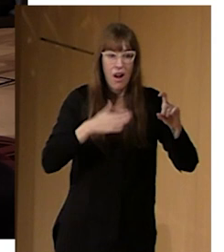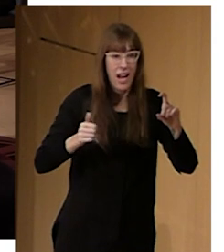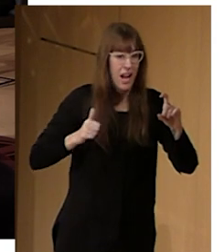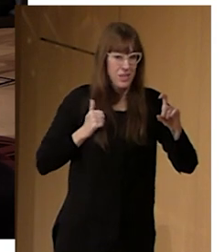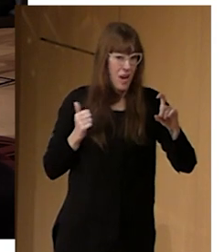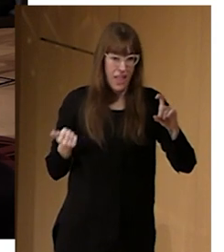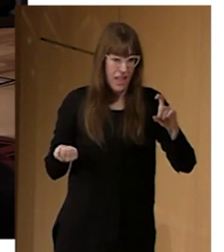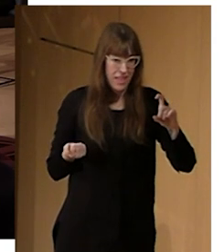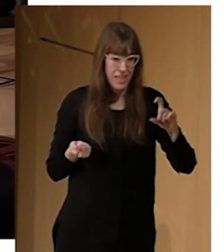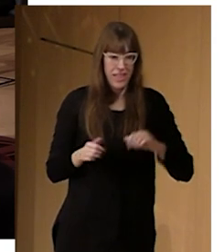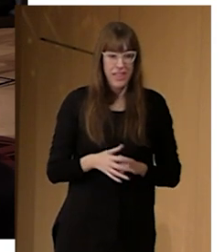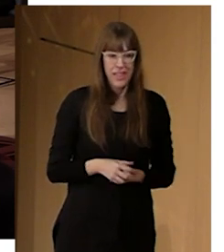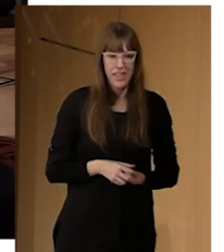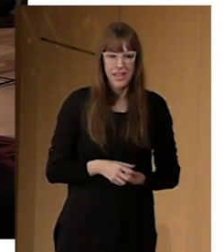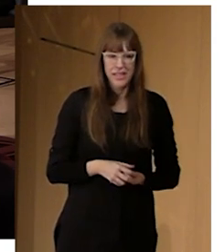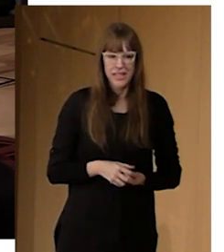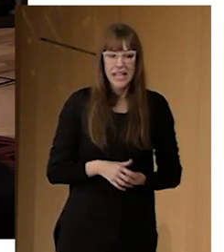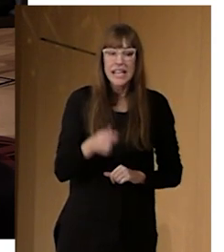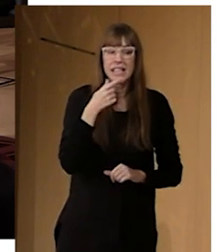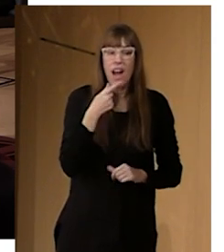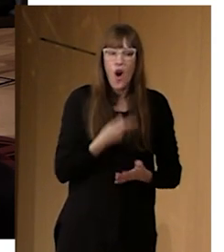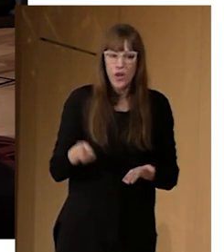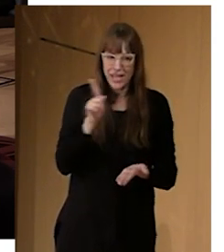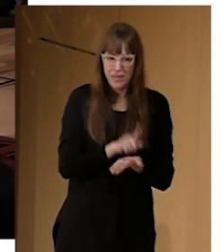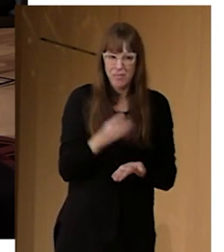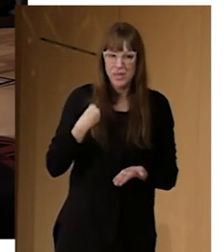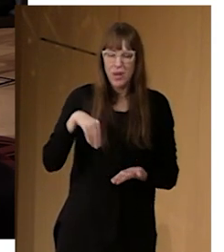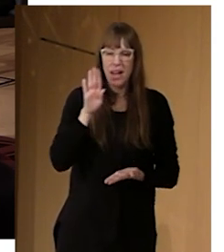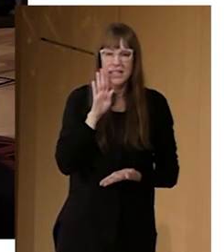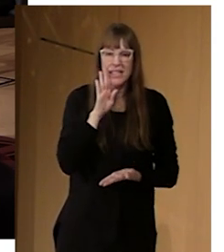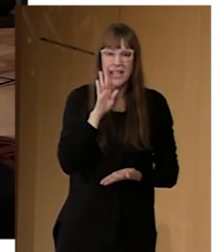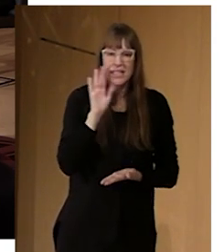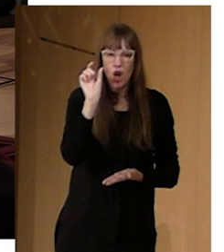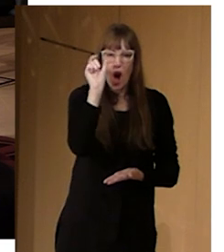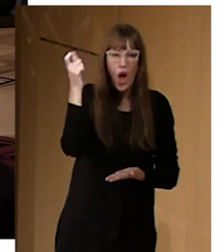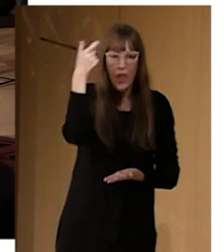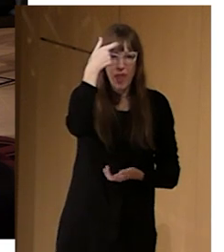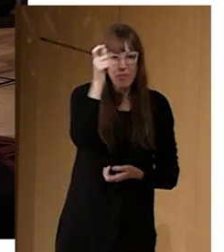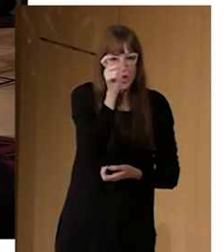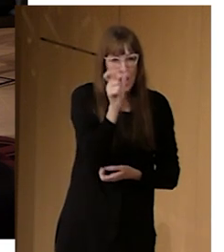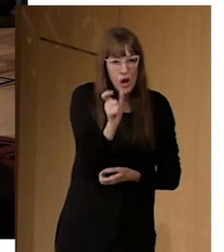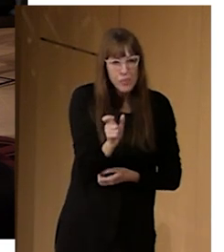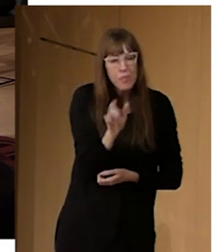esta vuelvo a lo mismo volvemos a conceptos de comisariado complejos expuestos de una forma muy muy